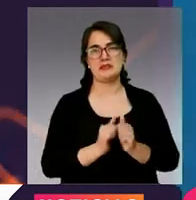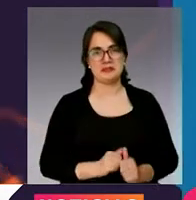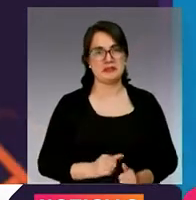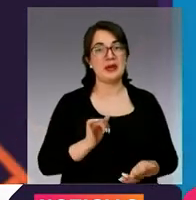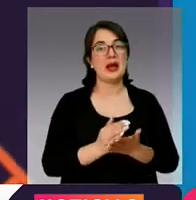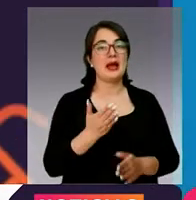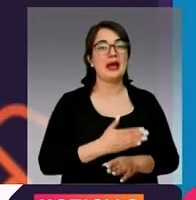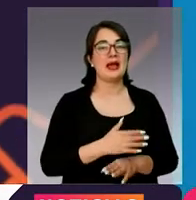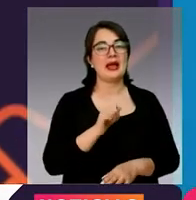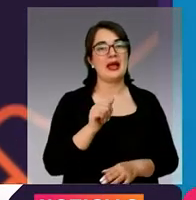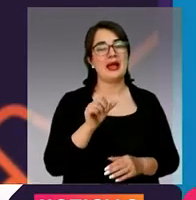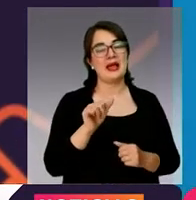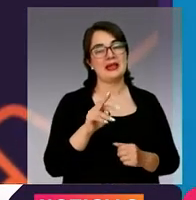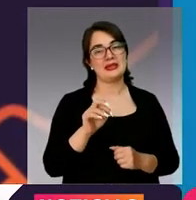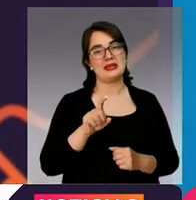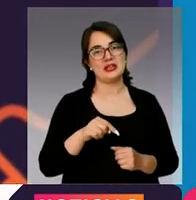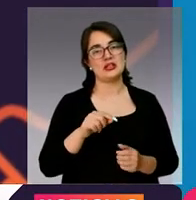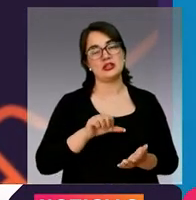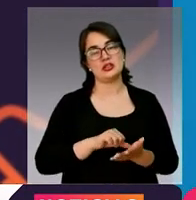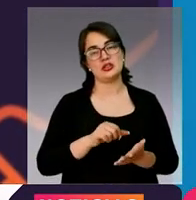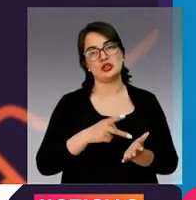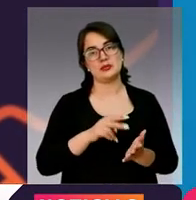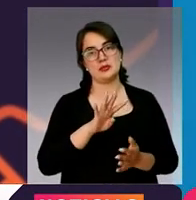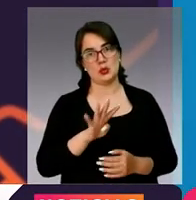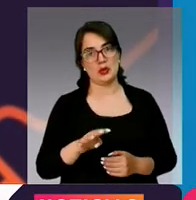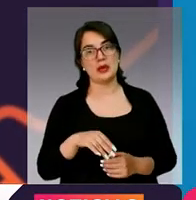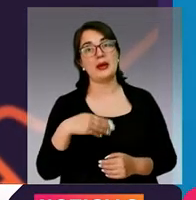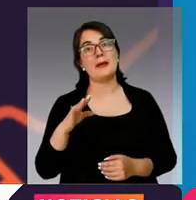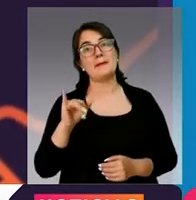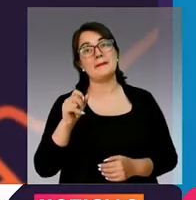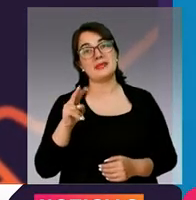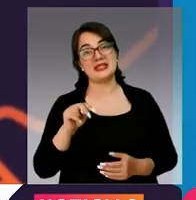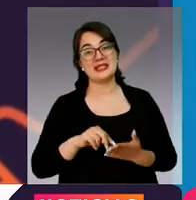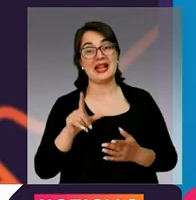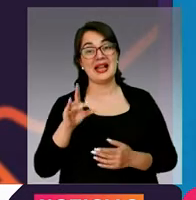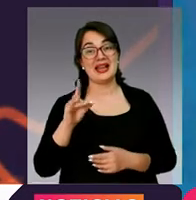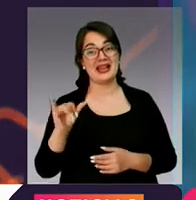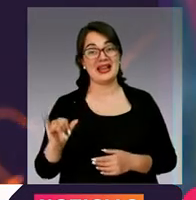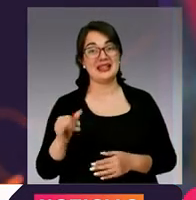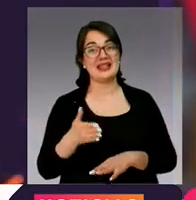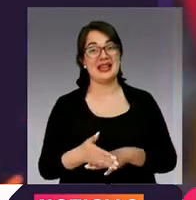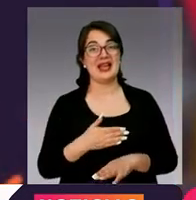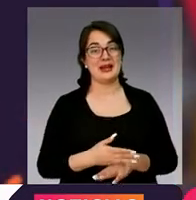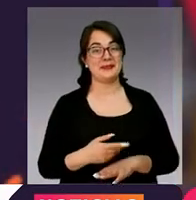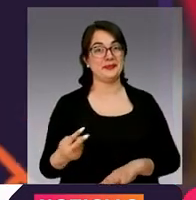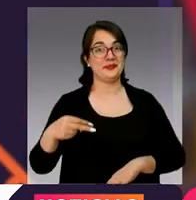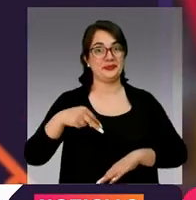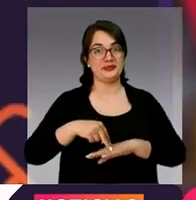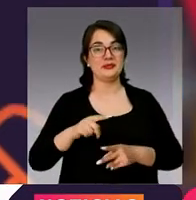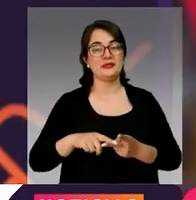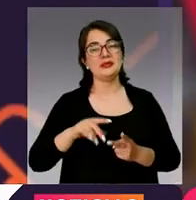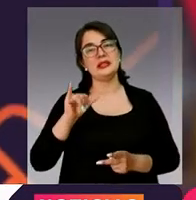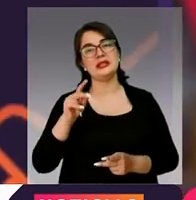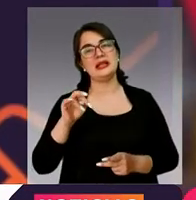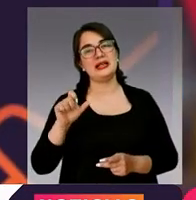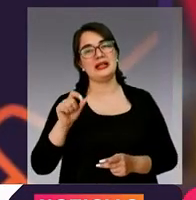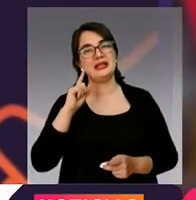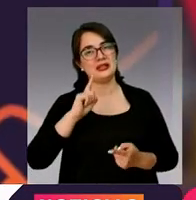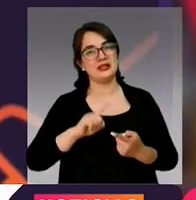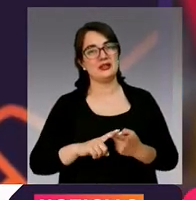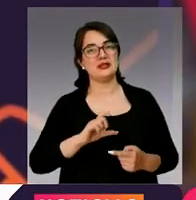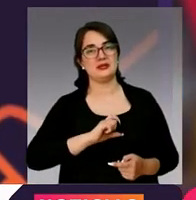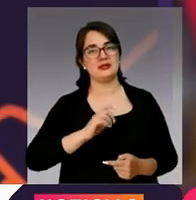2004. En Beijing 2008 se subieron al podio Lady Solís por su plata en halterofilia y Jacqueline Rentería por su bronce en